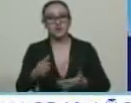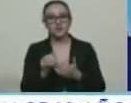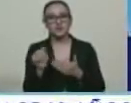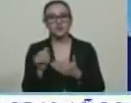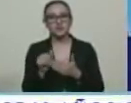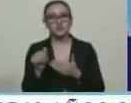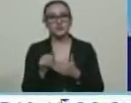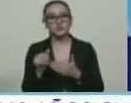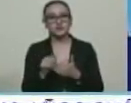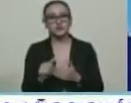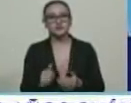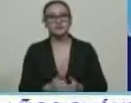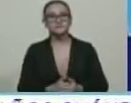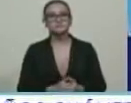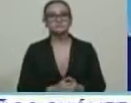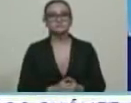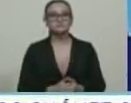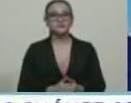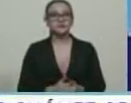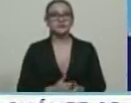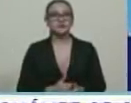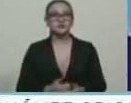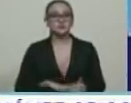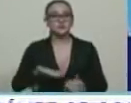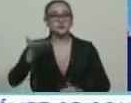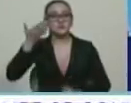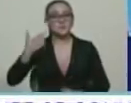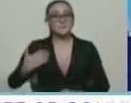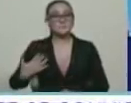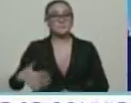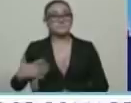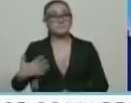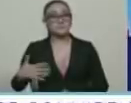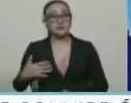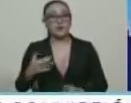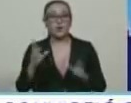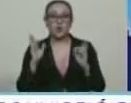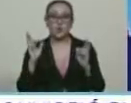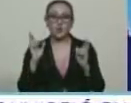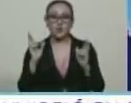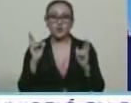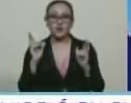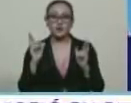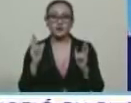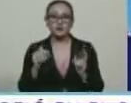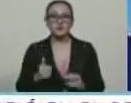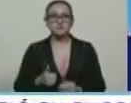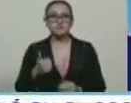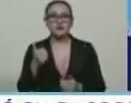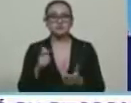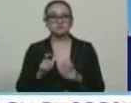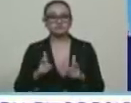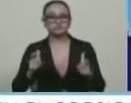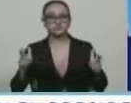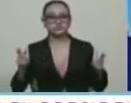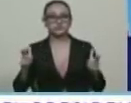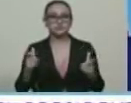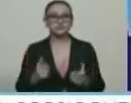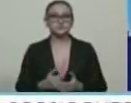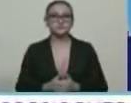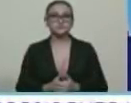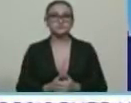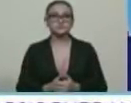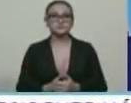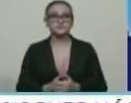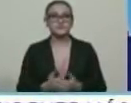2,2 mil millones de dólares. Se ha incrementado bastante. Ojalá vamos a tener aún más crecimiento en estos números. Ahora